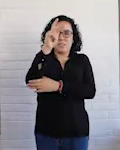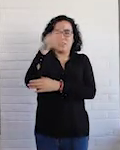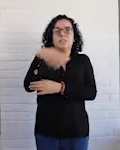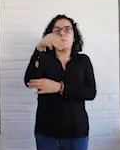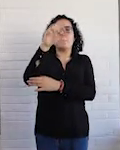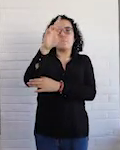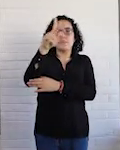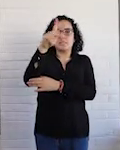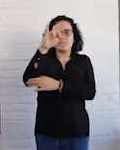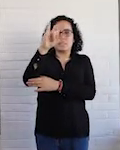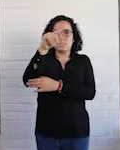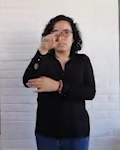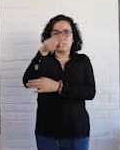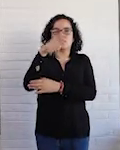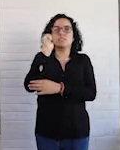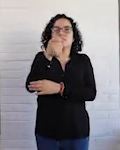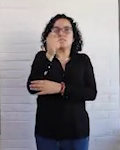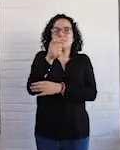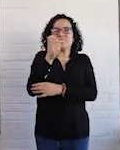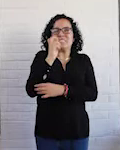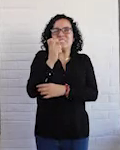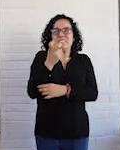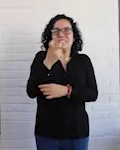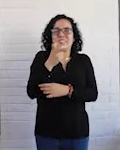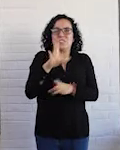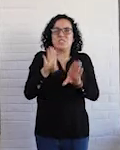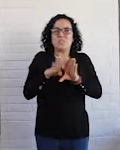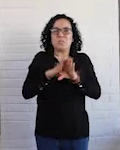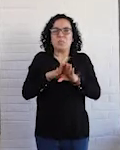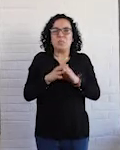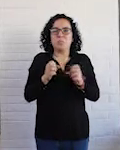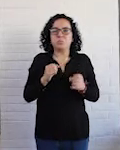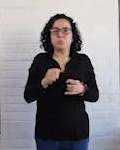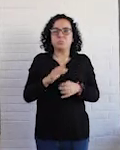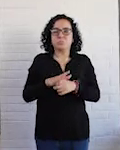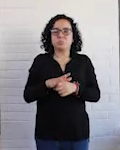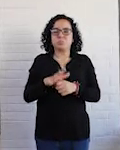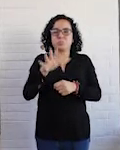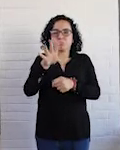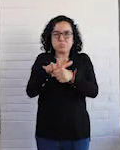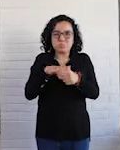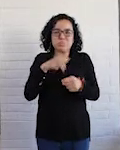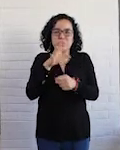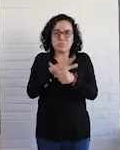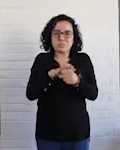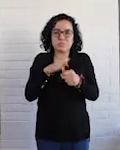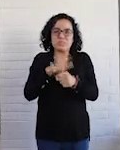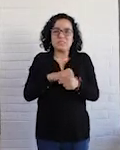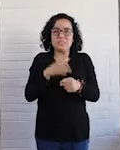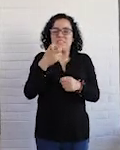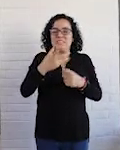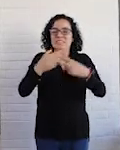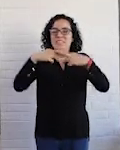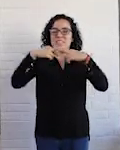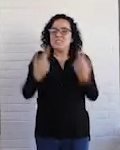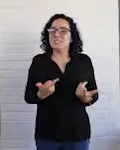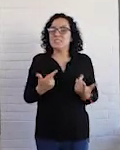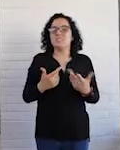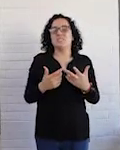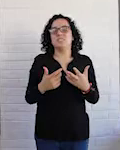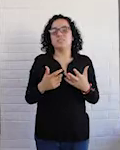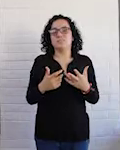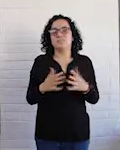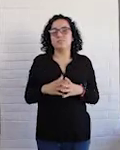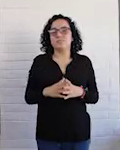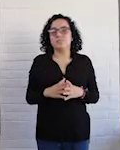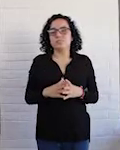una frase hiper provocativa, ¿no? Como si fuera la bolsa de valores que está tronando el marketing. Hasta cierto punto, porque también